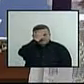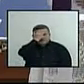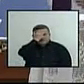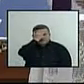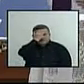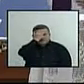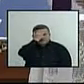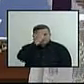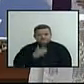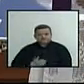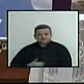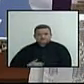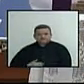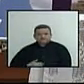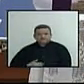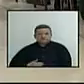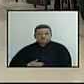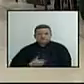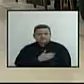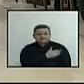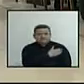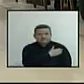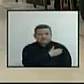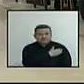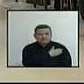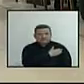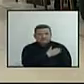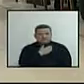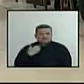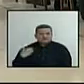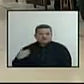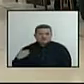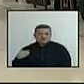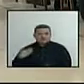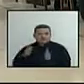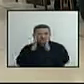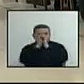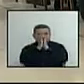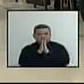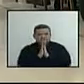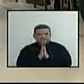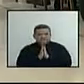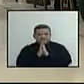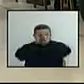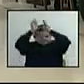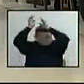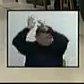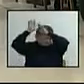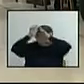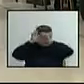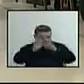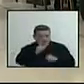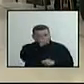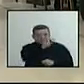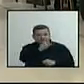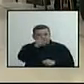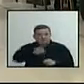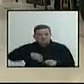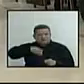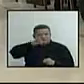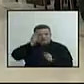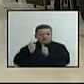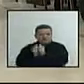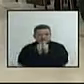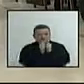Todopoderoso, Padre, Hijo y Espíritu Santo, descienda sobre ustedes y los